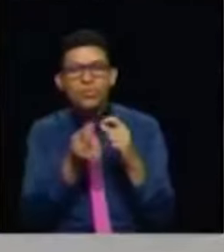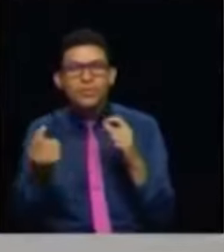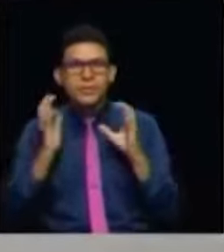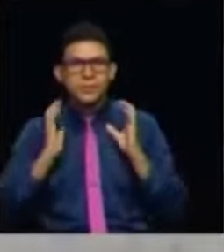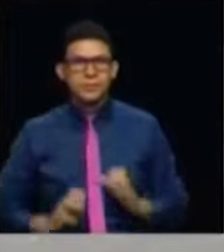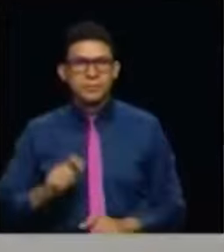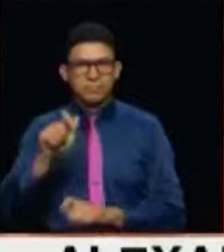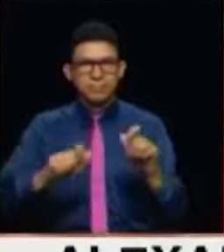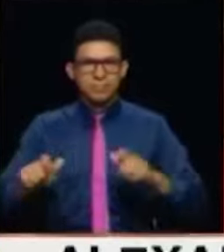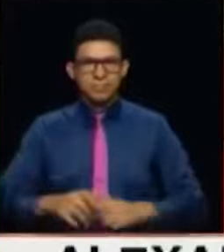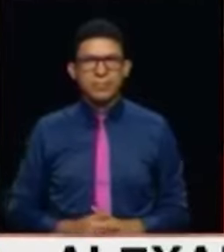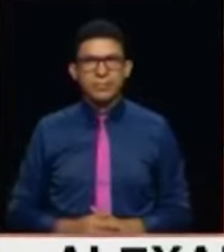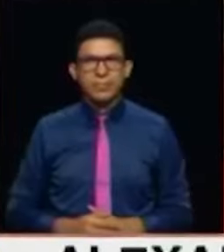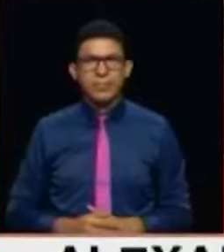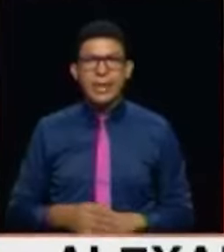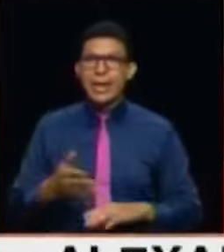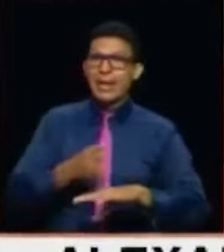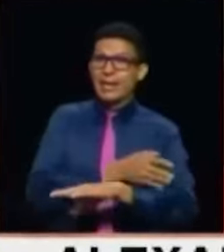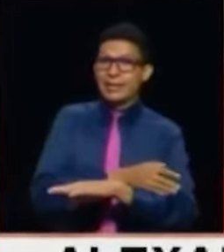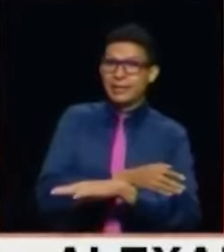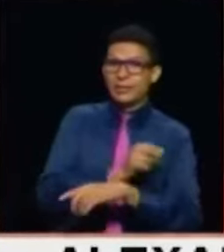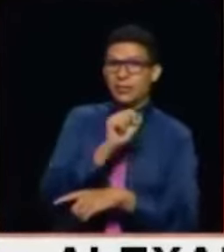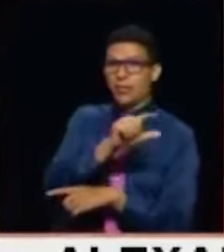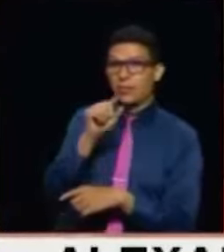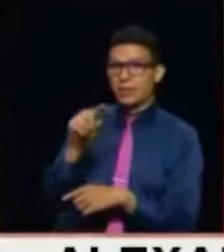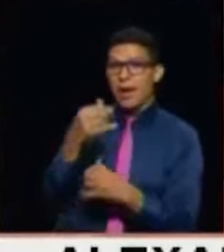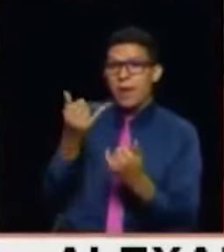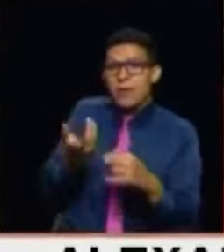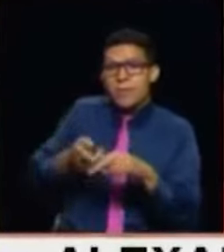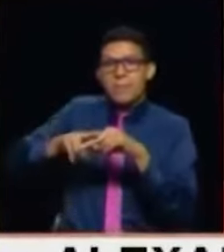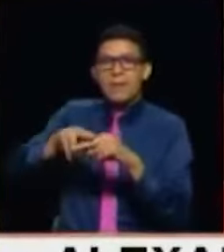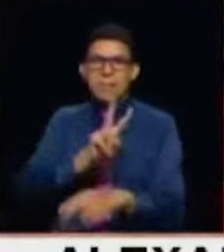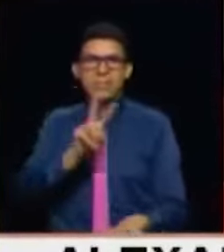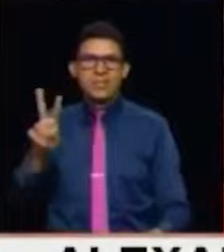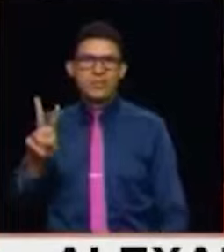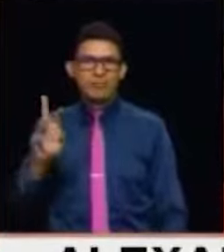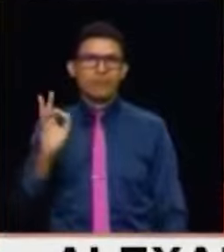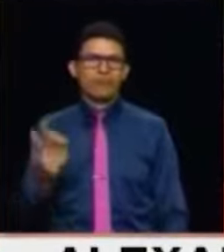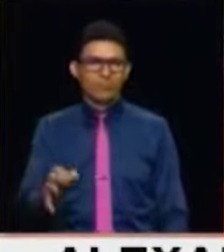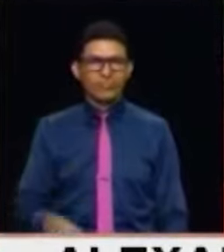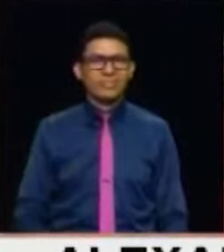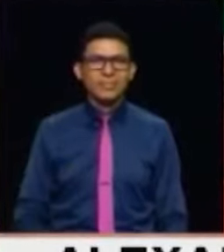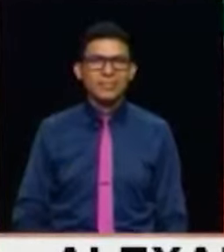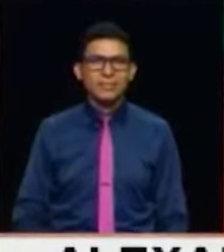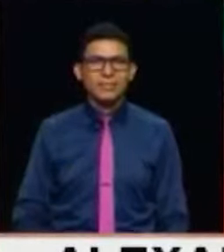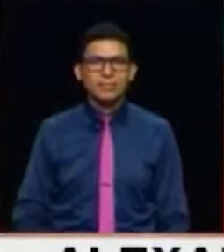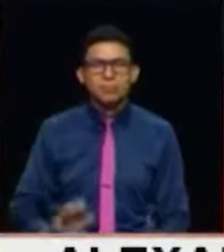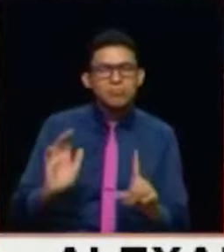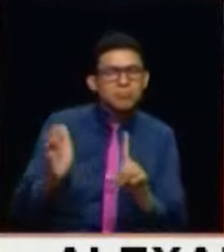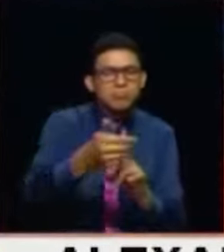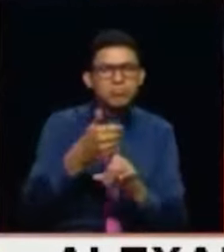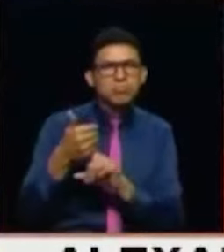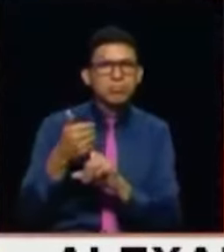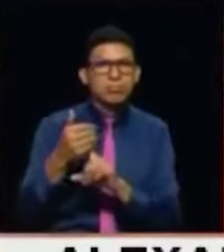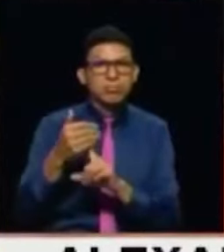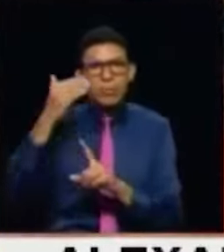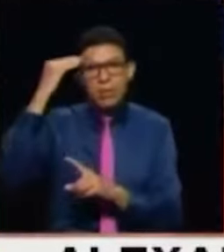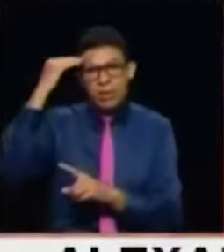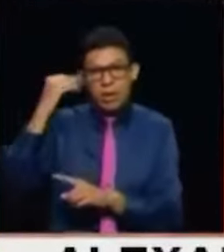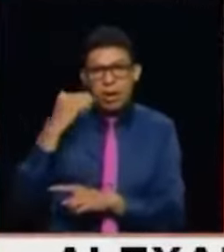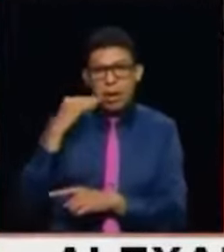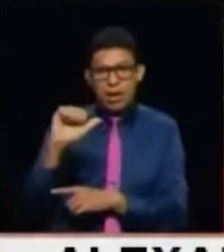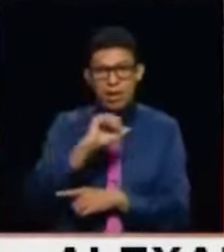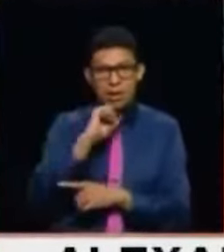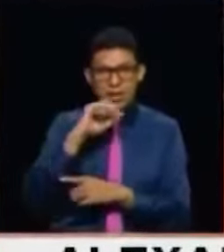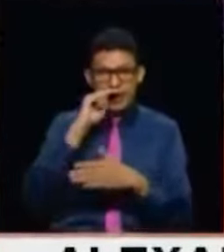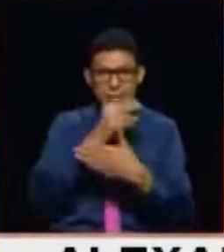ciudadano. Pasando así de 11 a 22 comisarías. Protegiendo no solamente las mujeres, sino los niños,